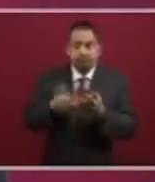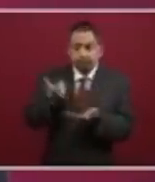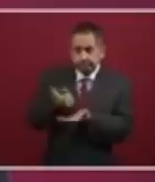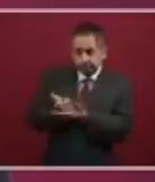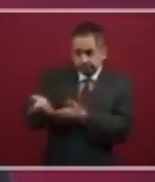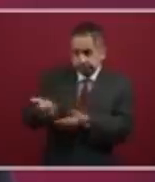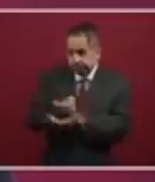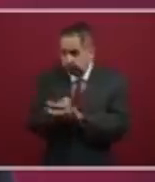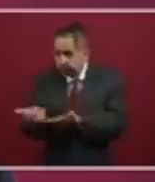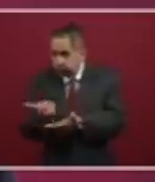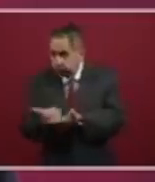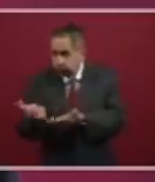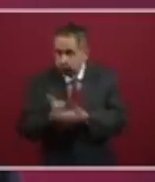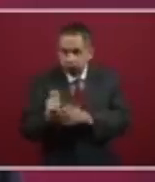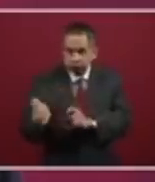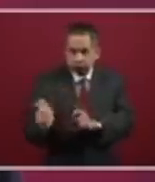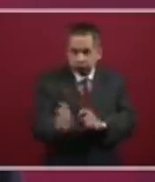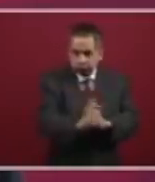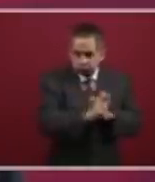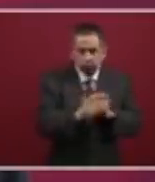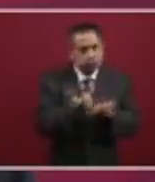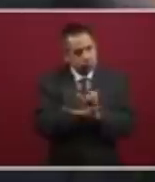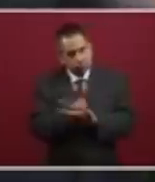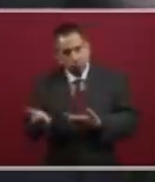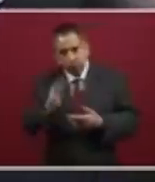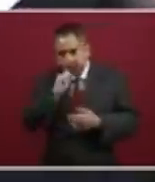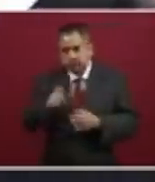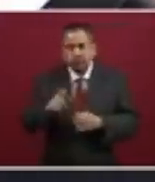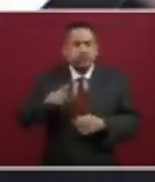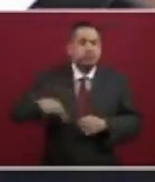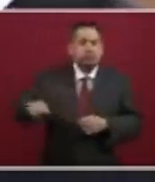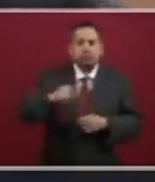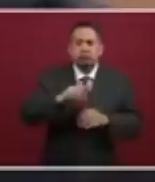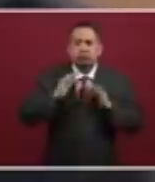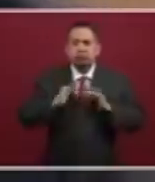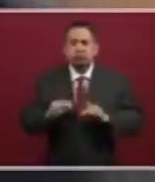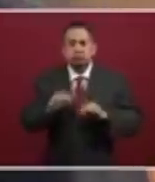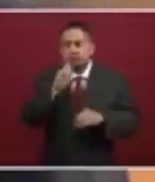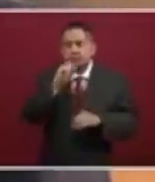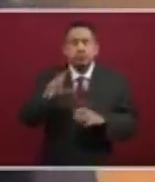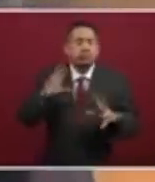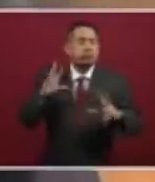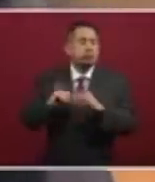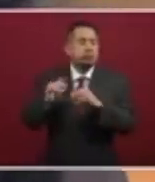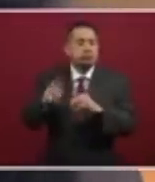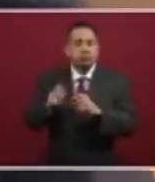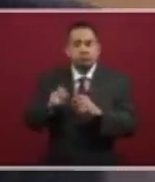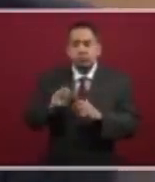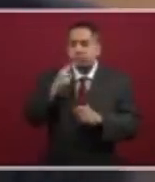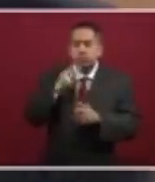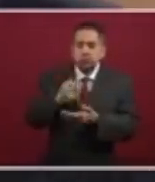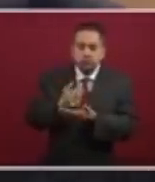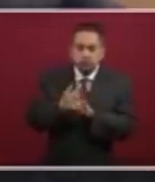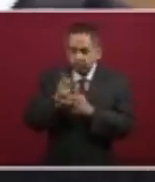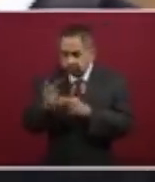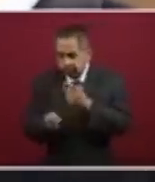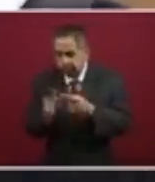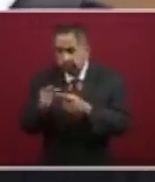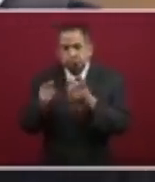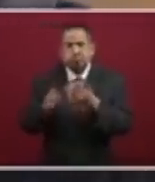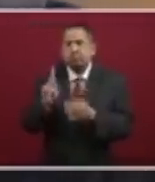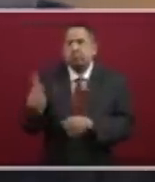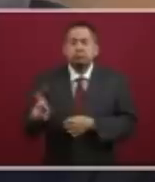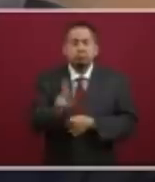a todos los elementos de la Guardia Nacional, sino para que tengan las mismas prestaciones que se